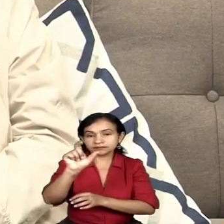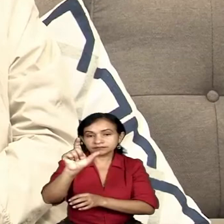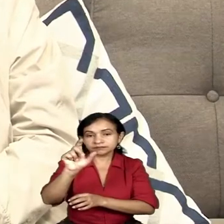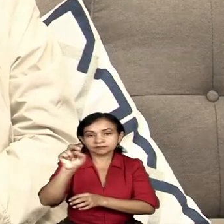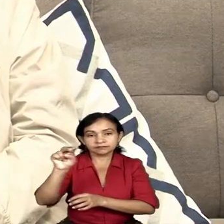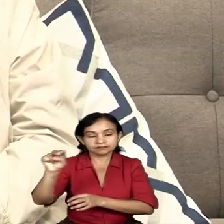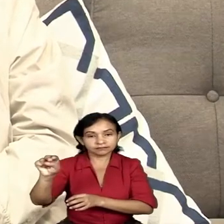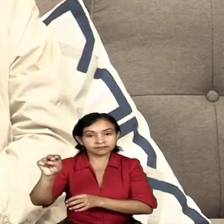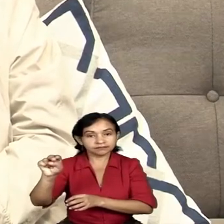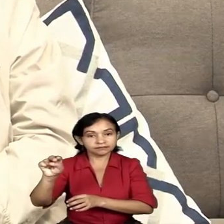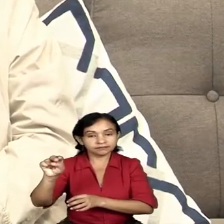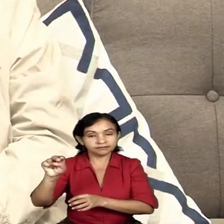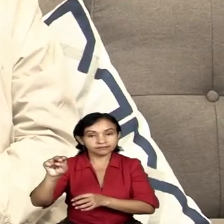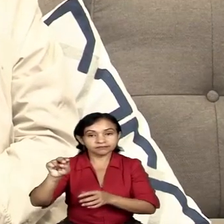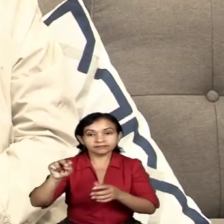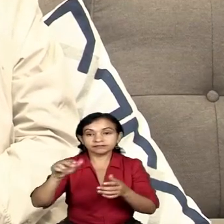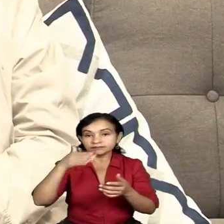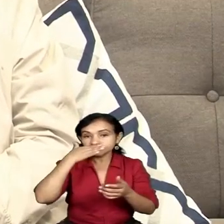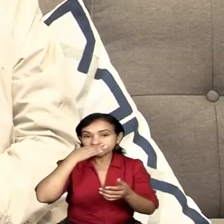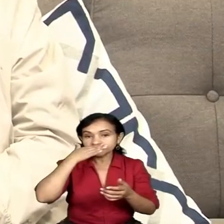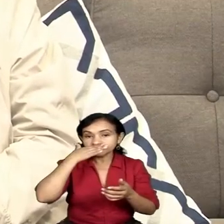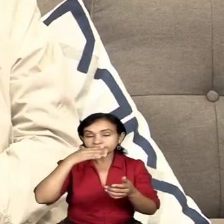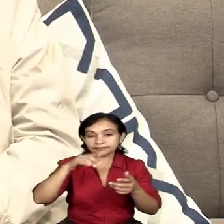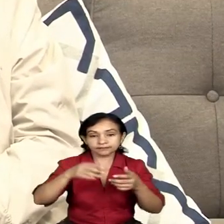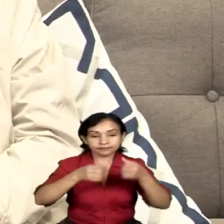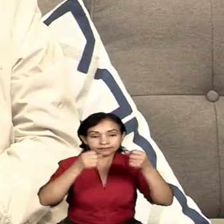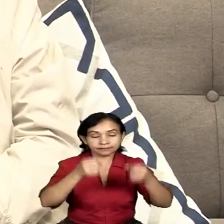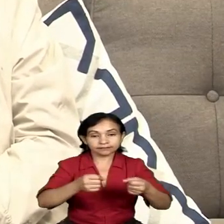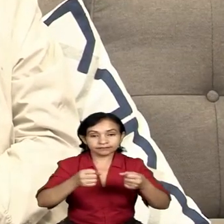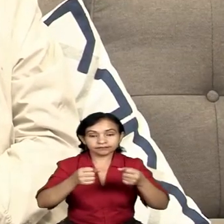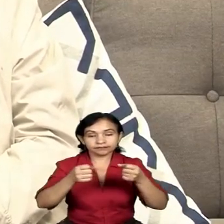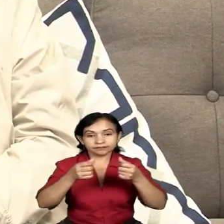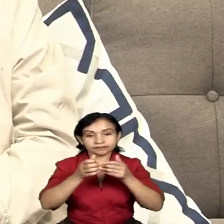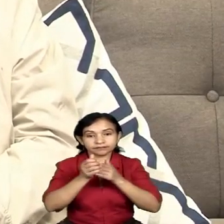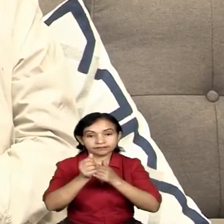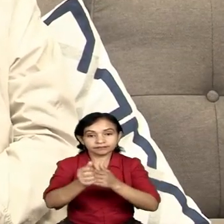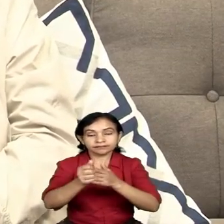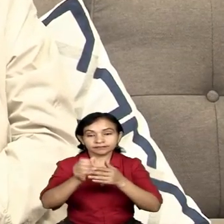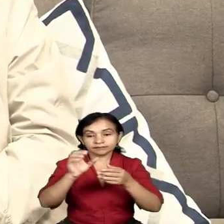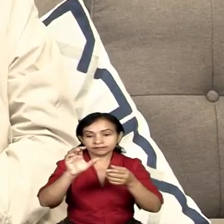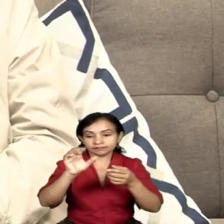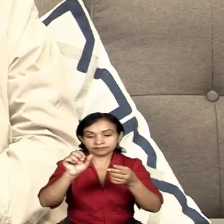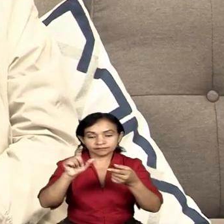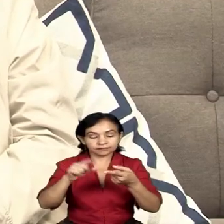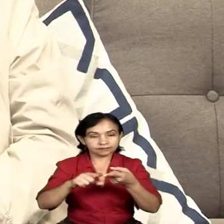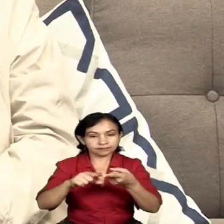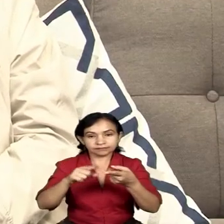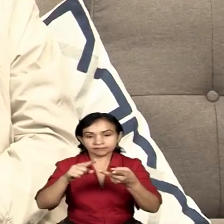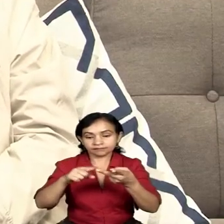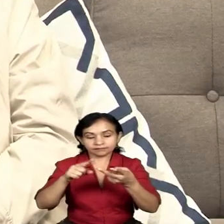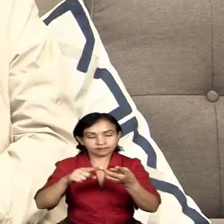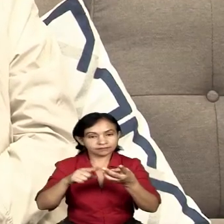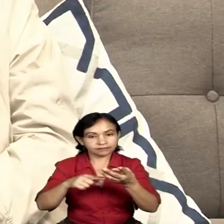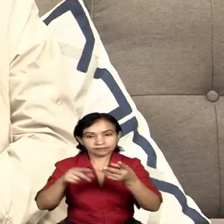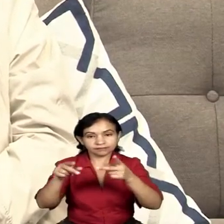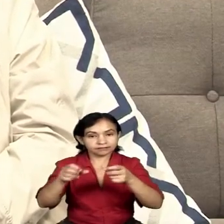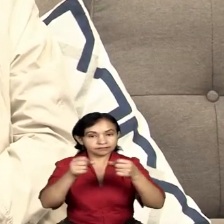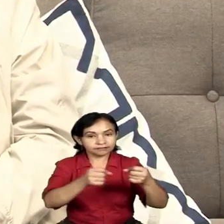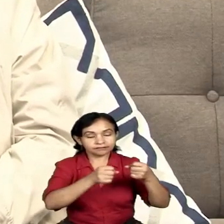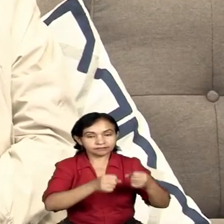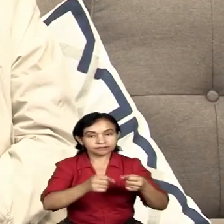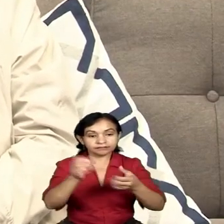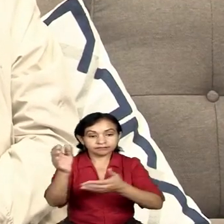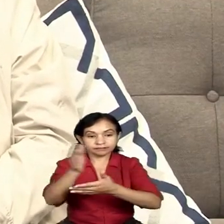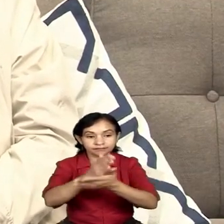Nacional, con Silvio Mayorga, con Carlos, con Santos López, con Tomás, algunos de